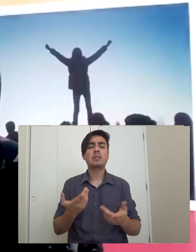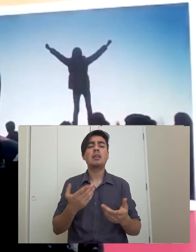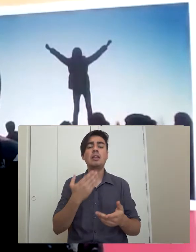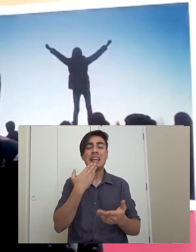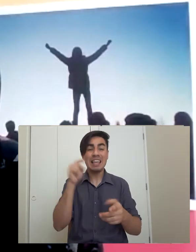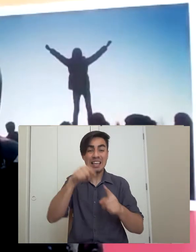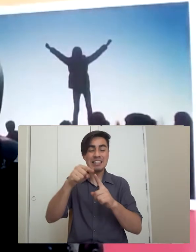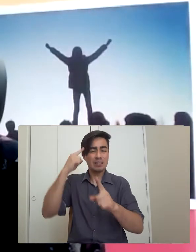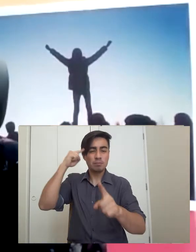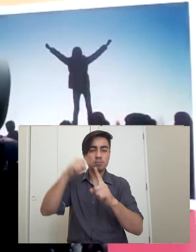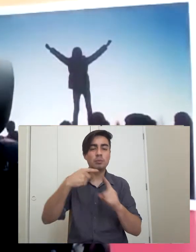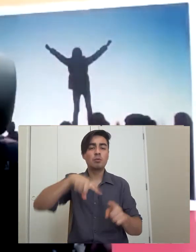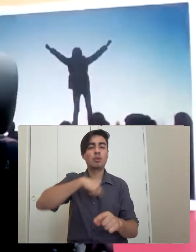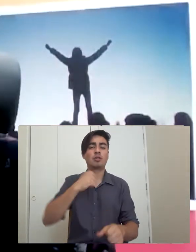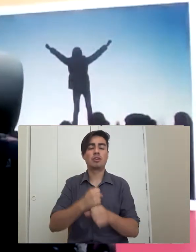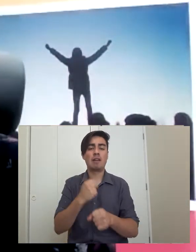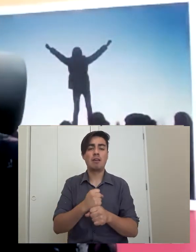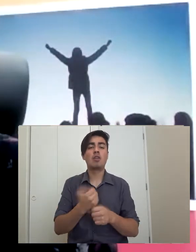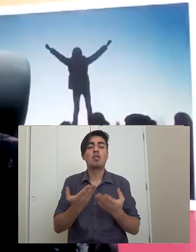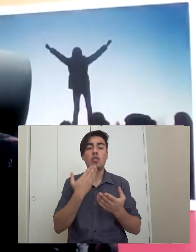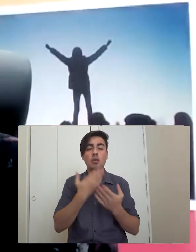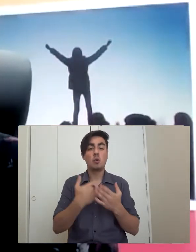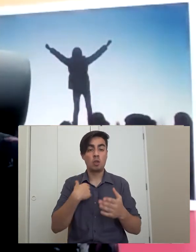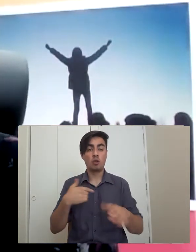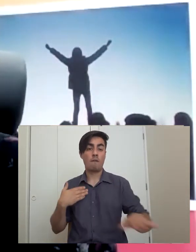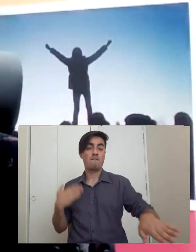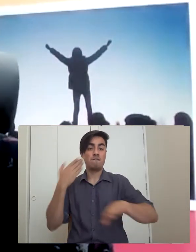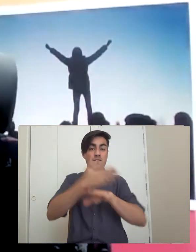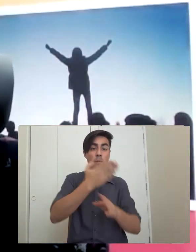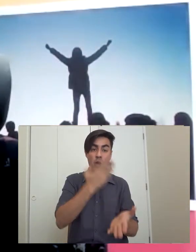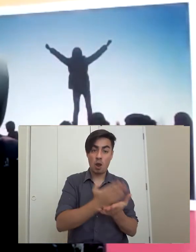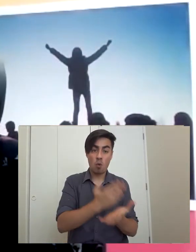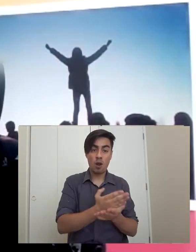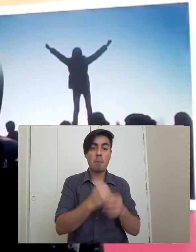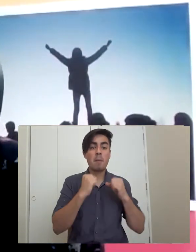cada vez que nosotros vamos a una escuela para cooperar.